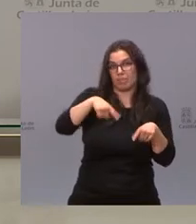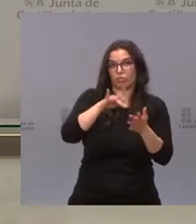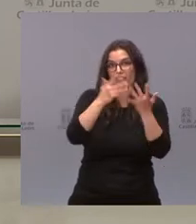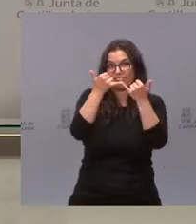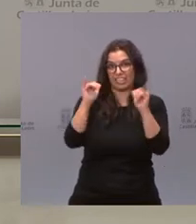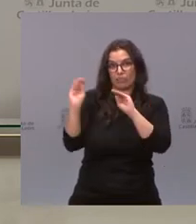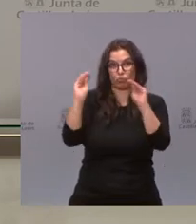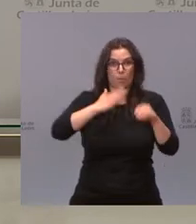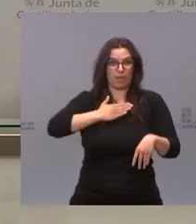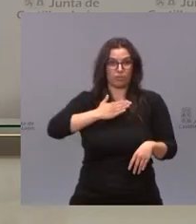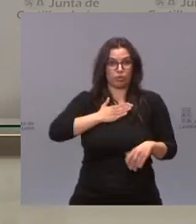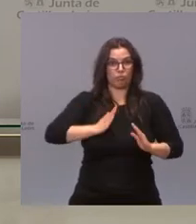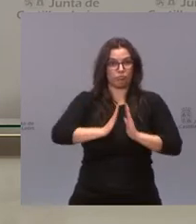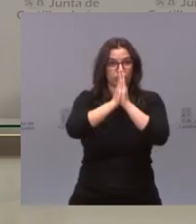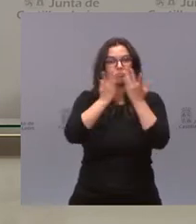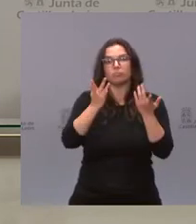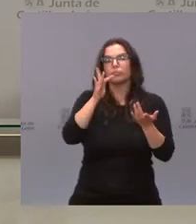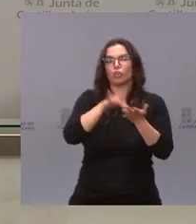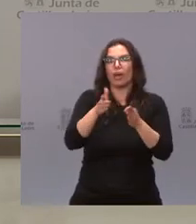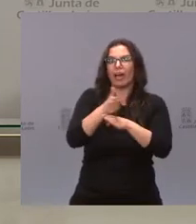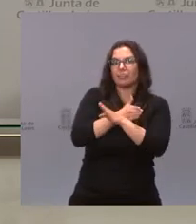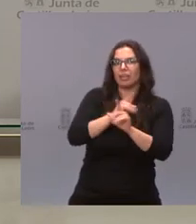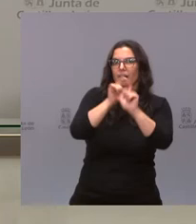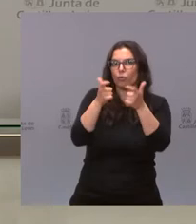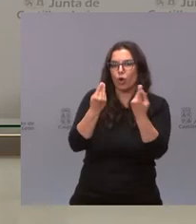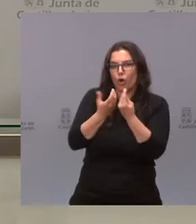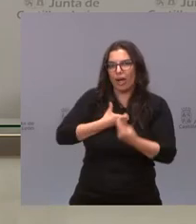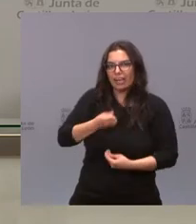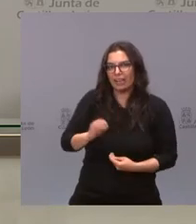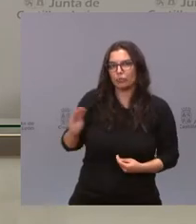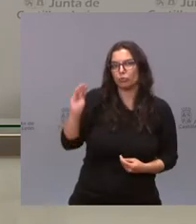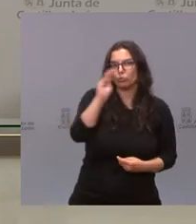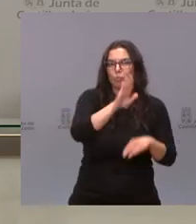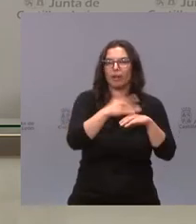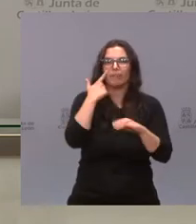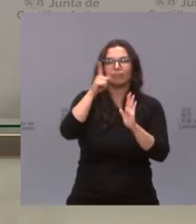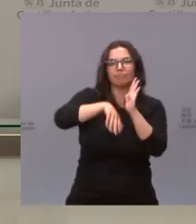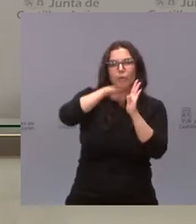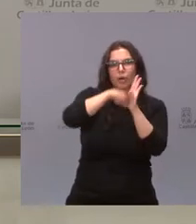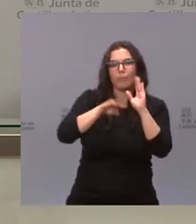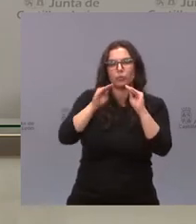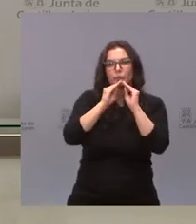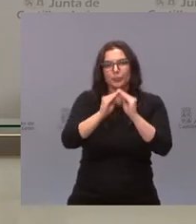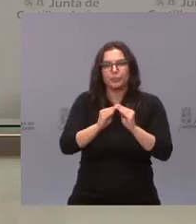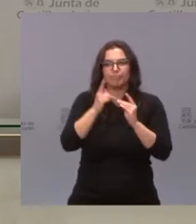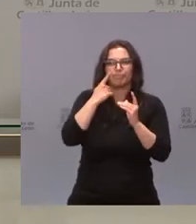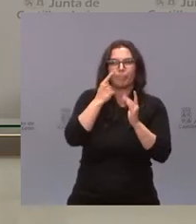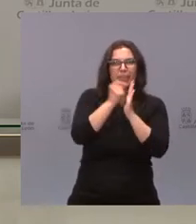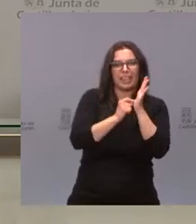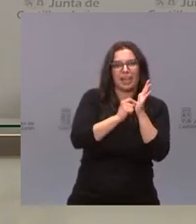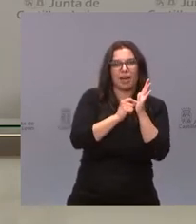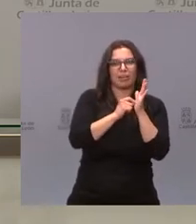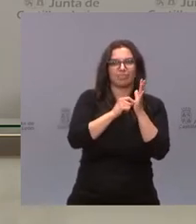va a mantener algún tipo de reunión con los alcaldes para que esos programas festivos tengan algún tipo de medida o algún